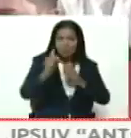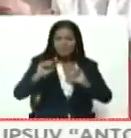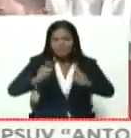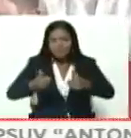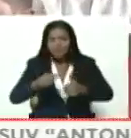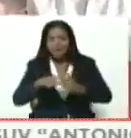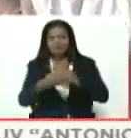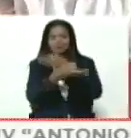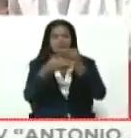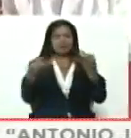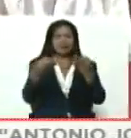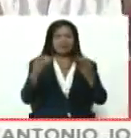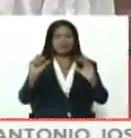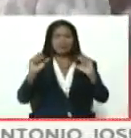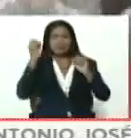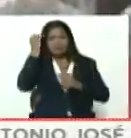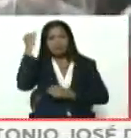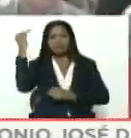iniciativa maravillosa